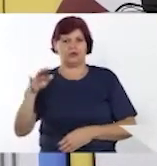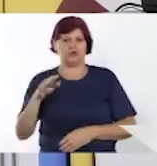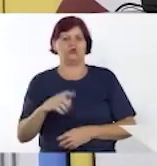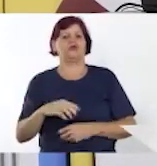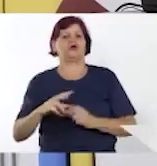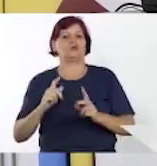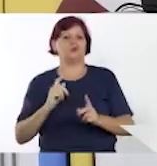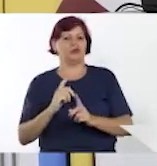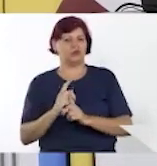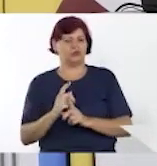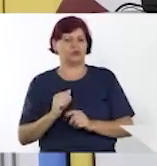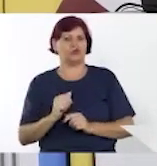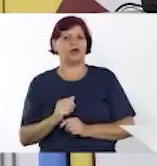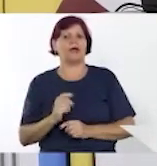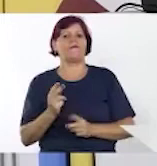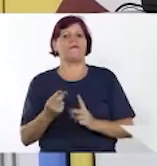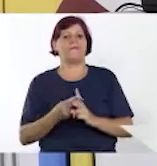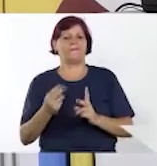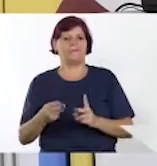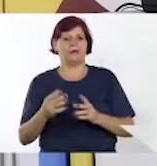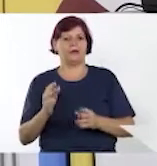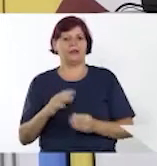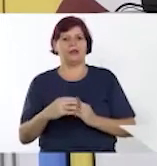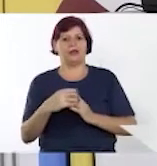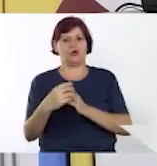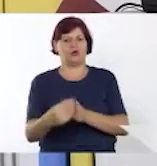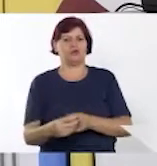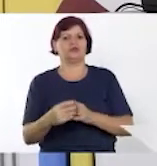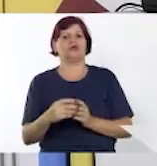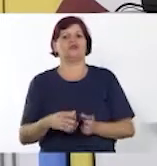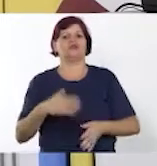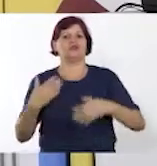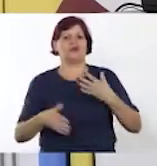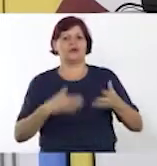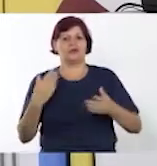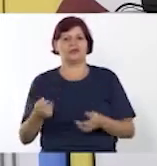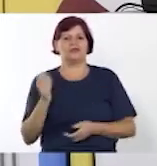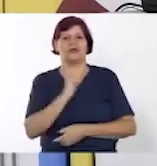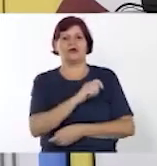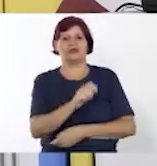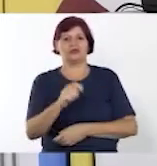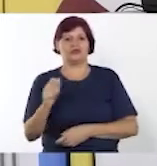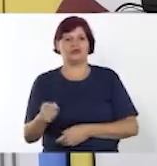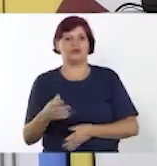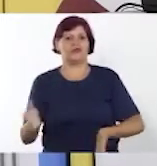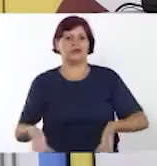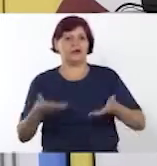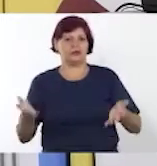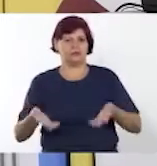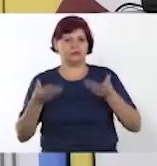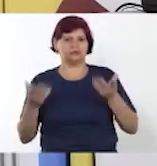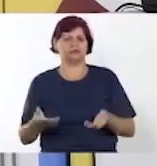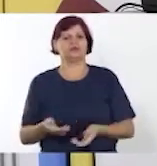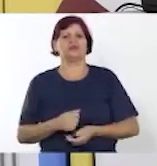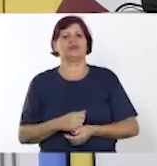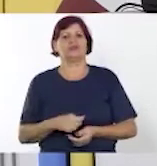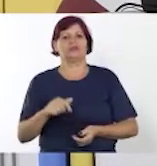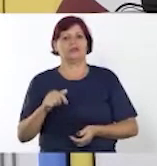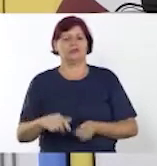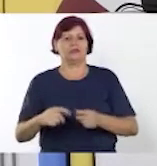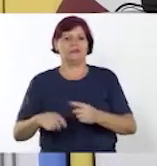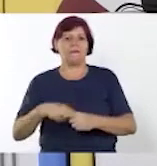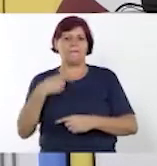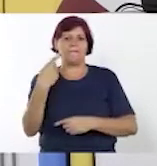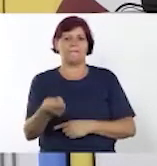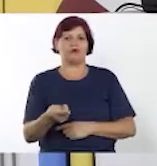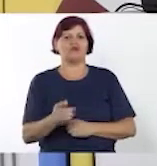reunidos para cursarles a ustedes las orientaciones de las actividades docentes que van a desarrollar durante el transcurso de la próxima